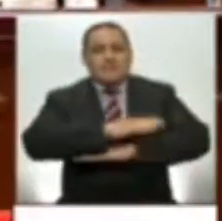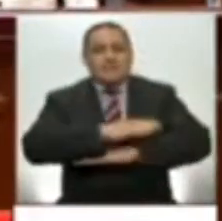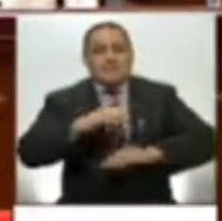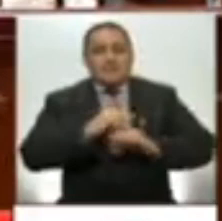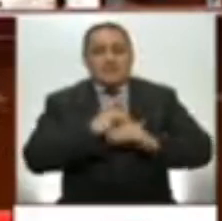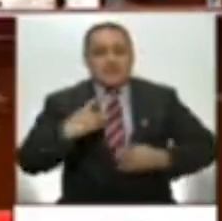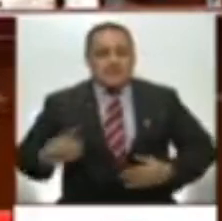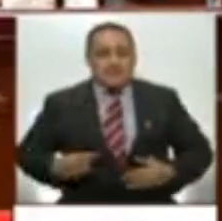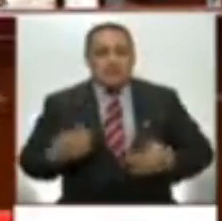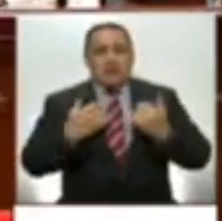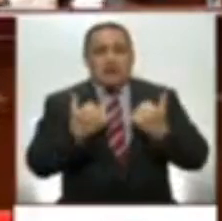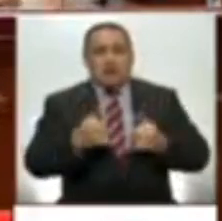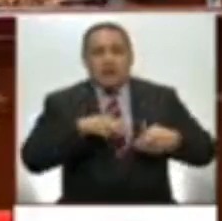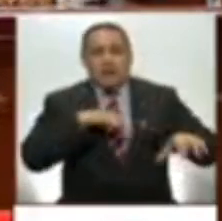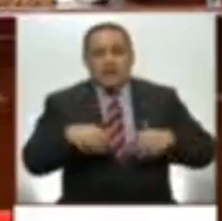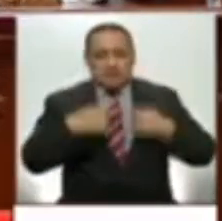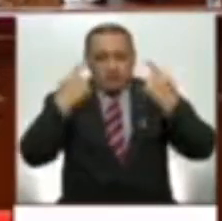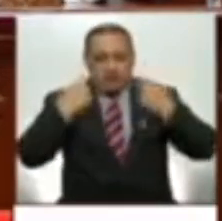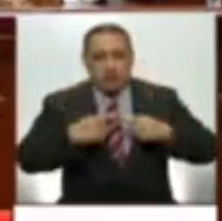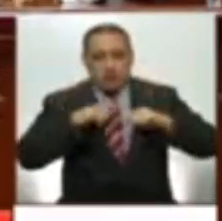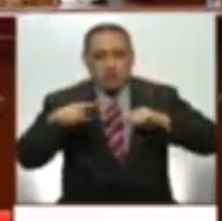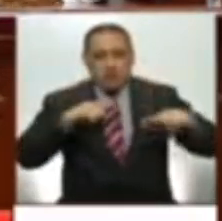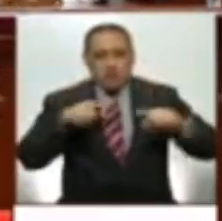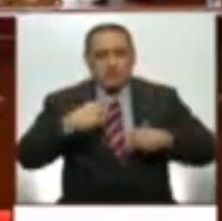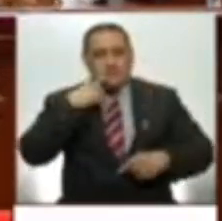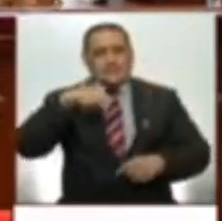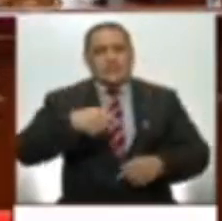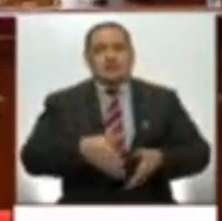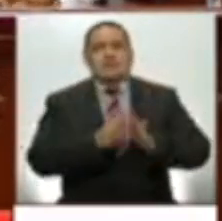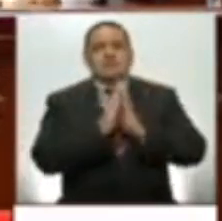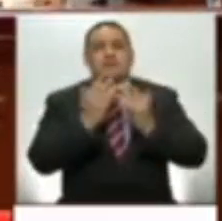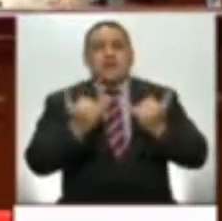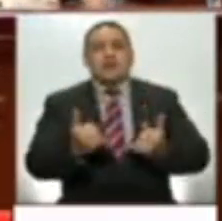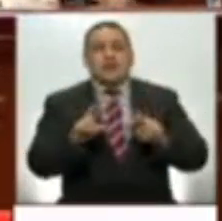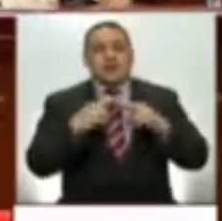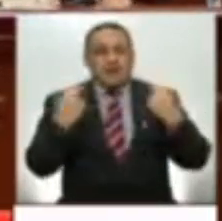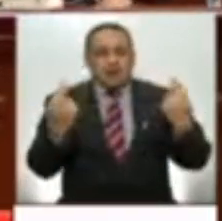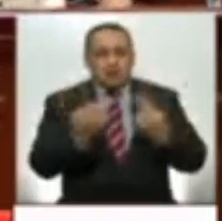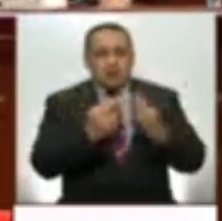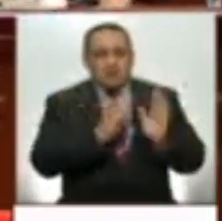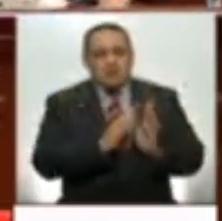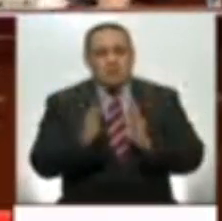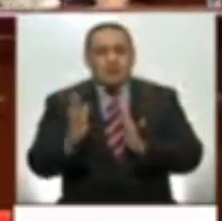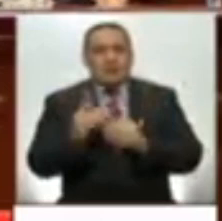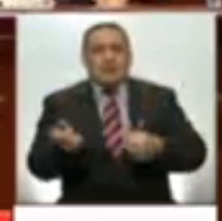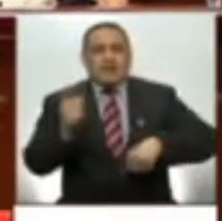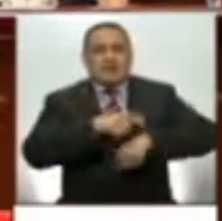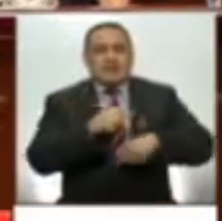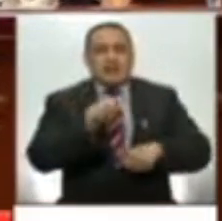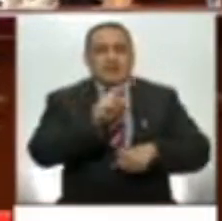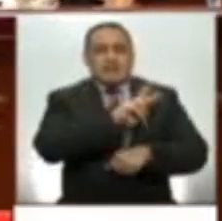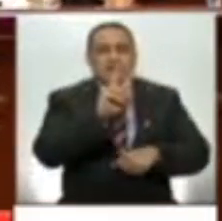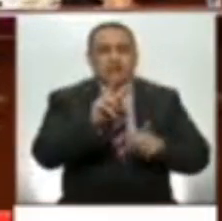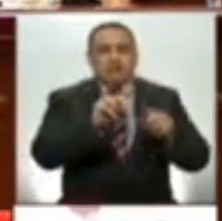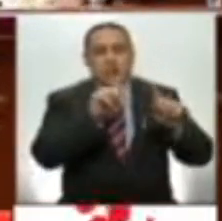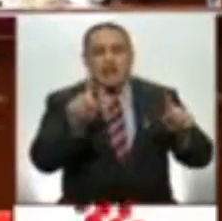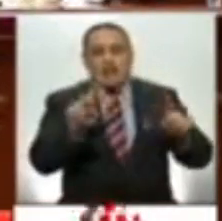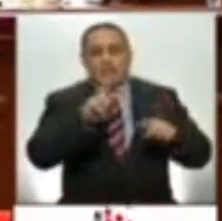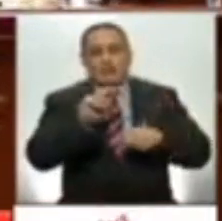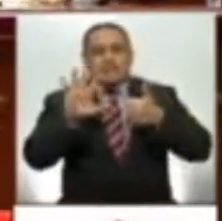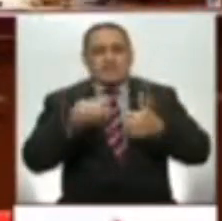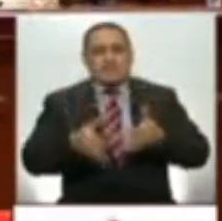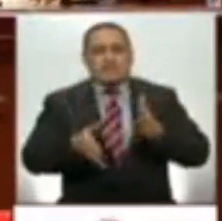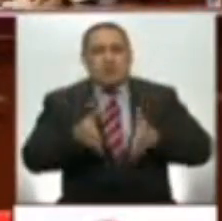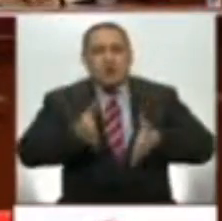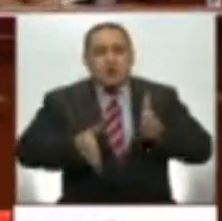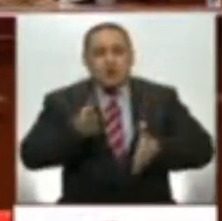Junta Preparatoria realiza las coordinaciones necesarias y cita a sesión de Junta Preparatoria entre el 22 y el 26 de julio.